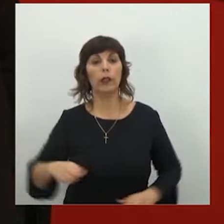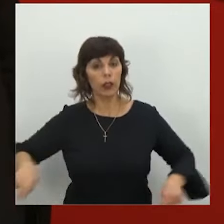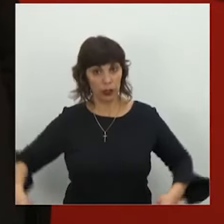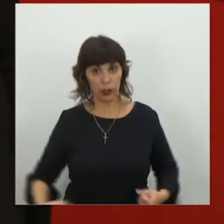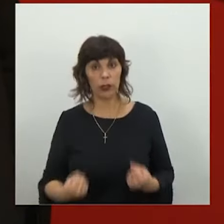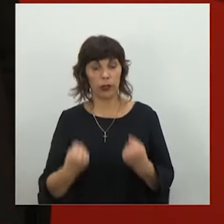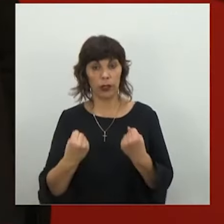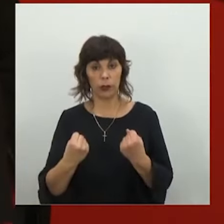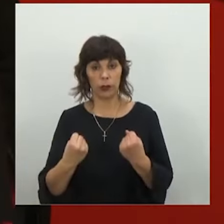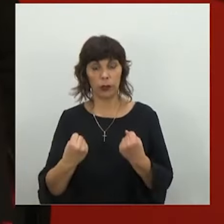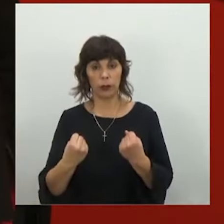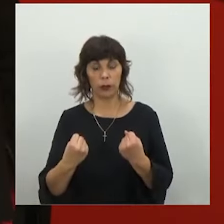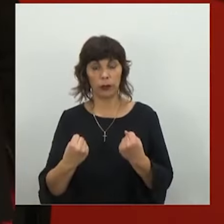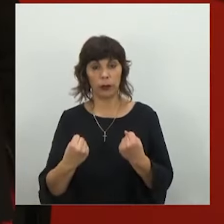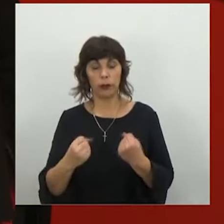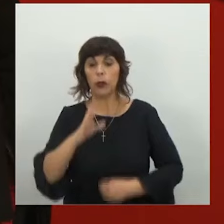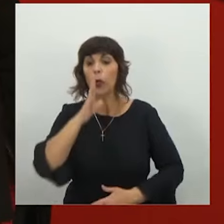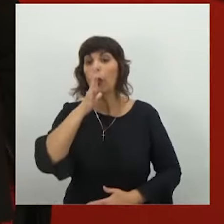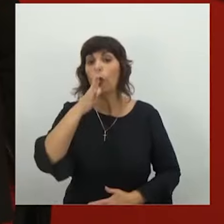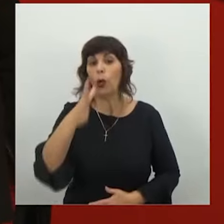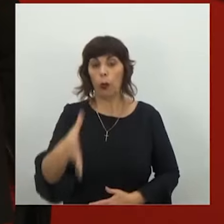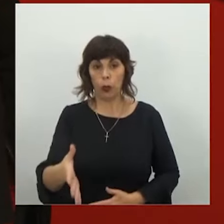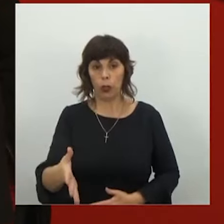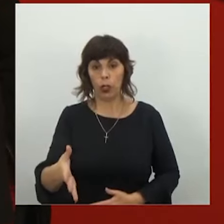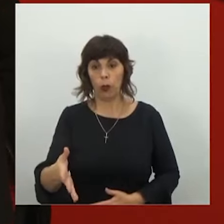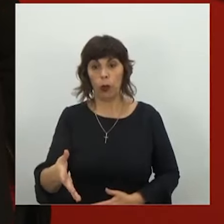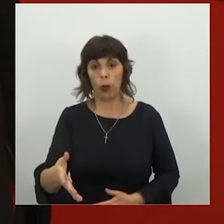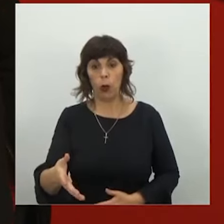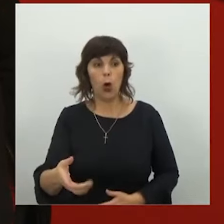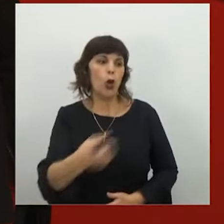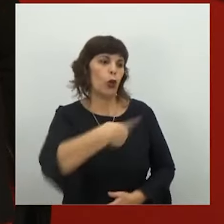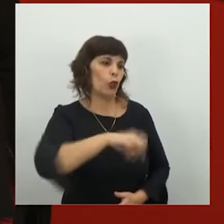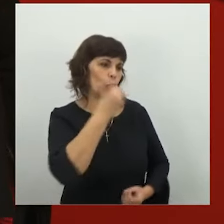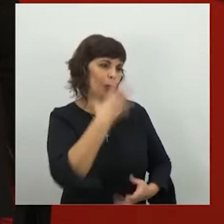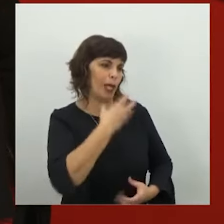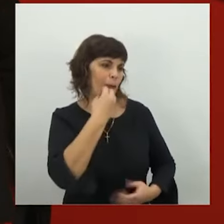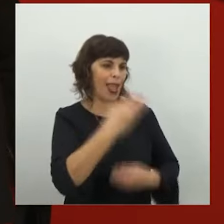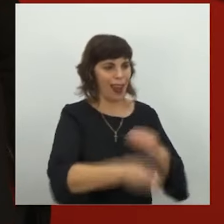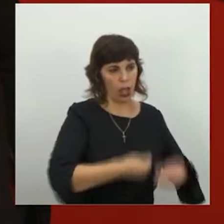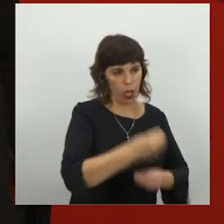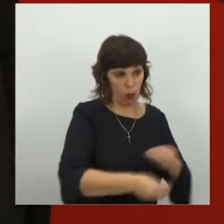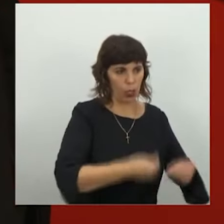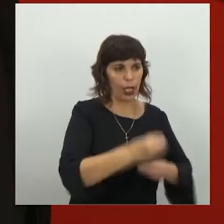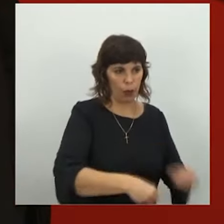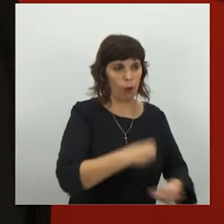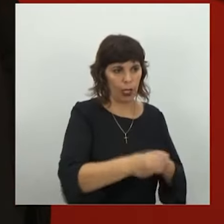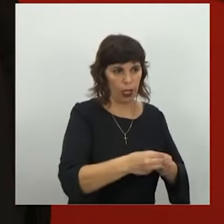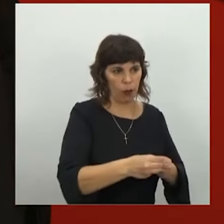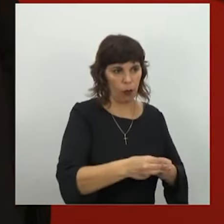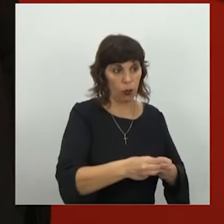salvos, no somos salvos por nuestras propias obras, porque es